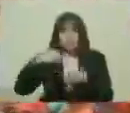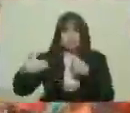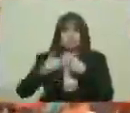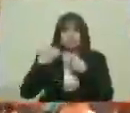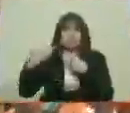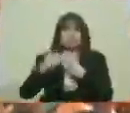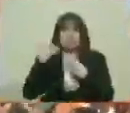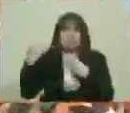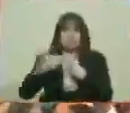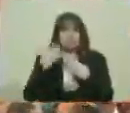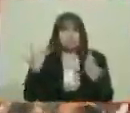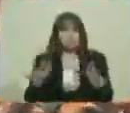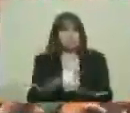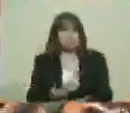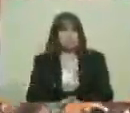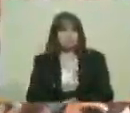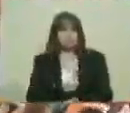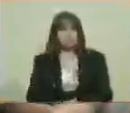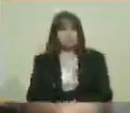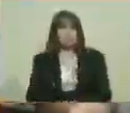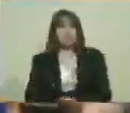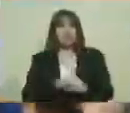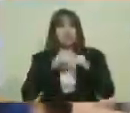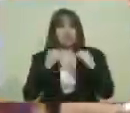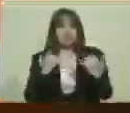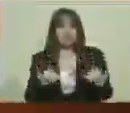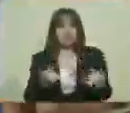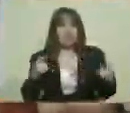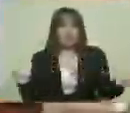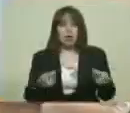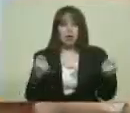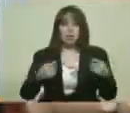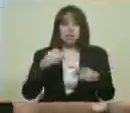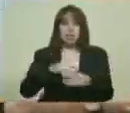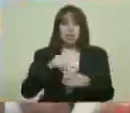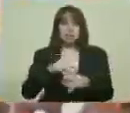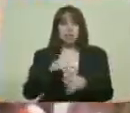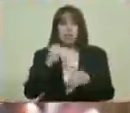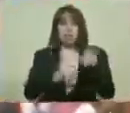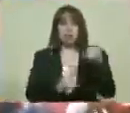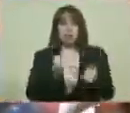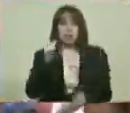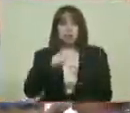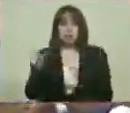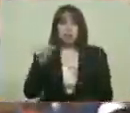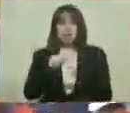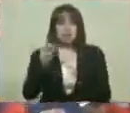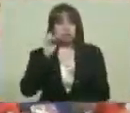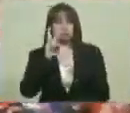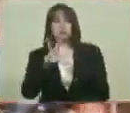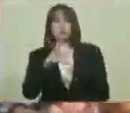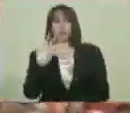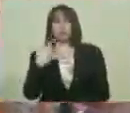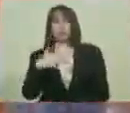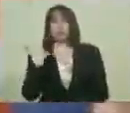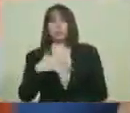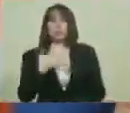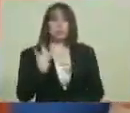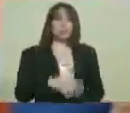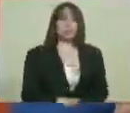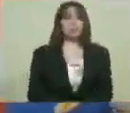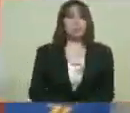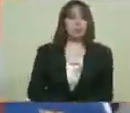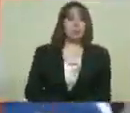recrudeció con motivo de la campaña electoral en las últimas semanas, como todo el pueblo sabe. Impresionante el colorido,